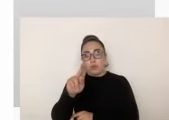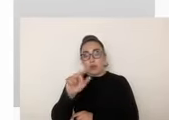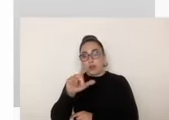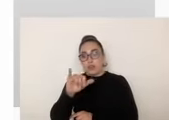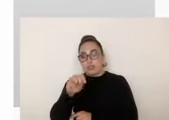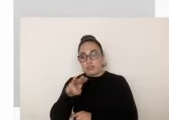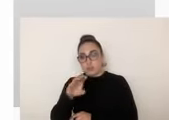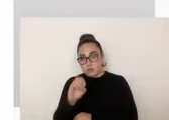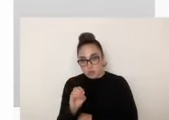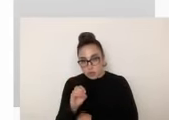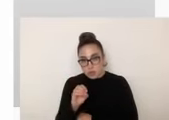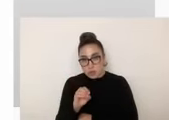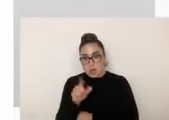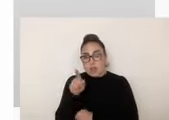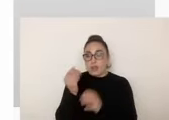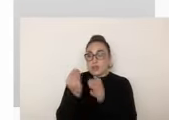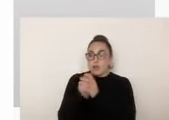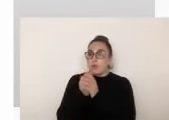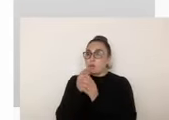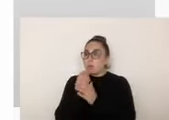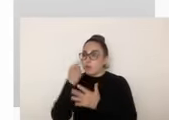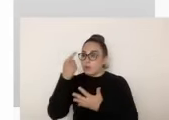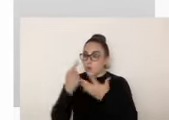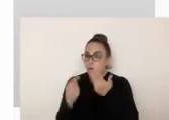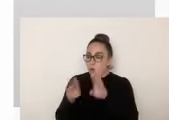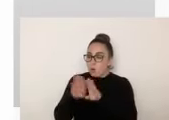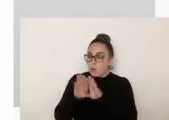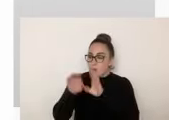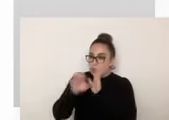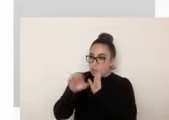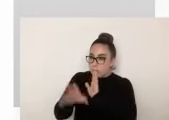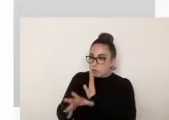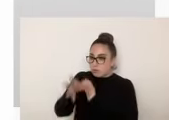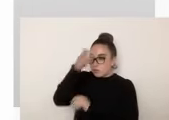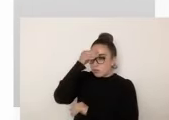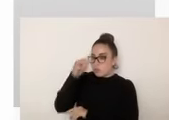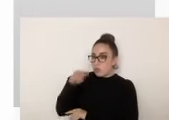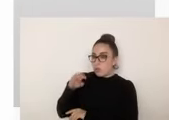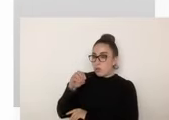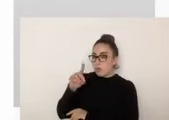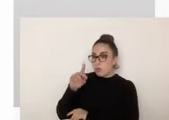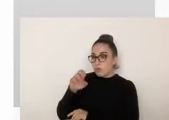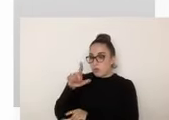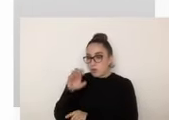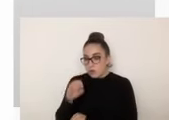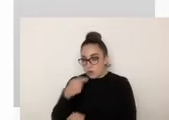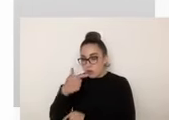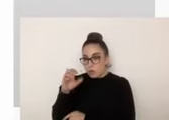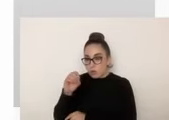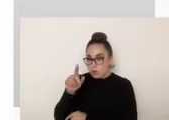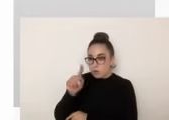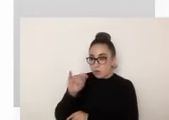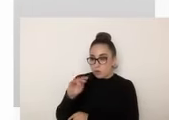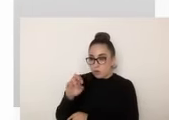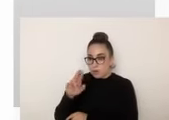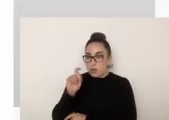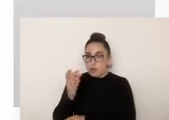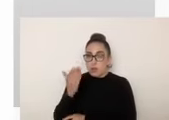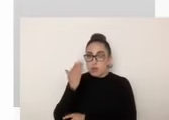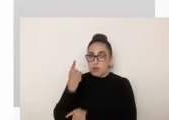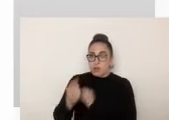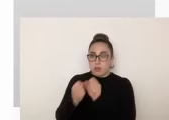Y el contractarianismo serían los modelos hobbesianos, en la actualidad el modelo de Gautier, también fallecido hace un